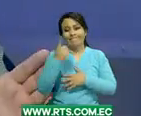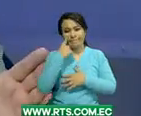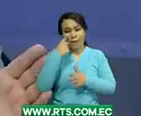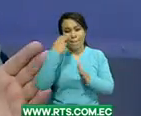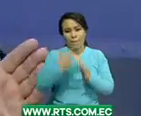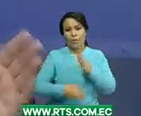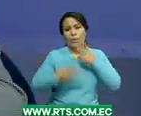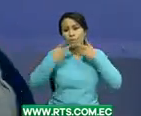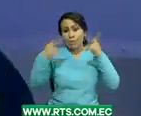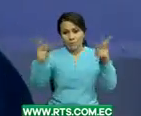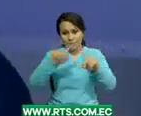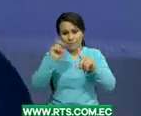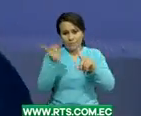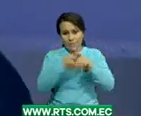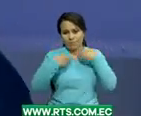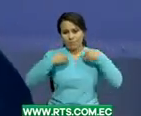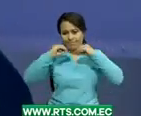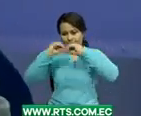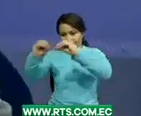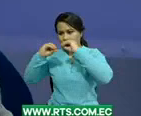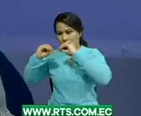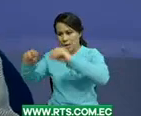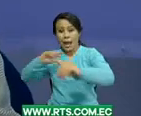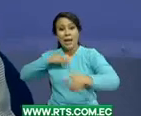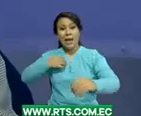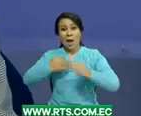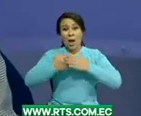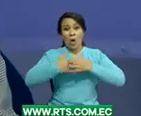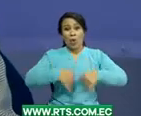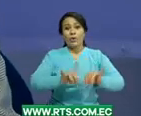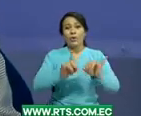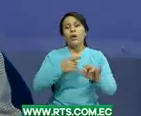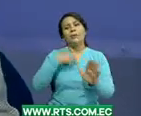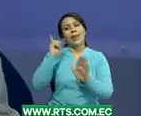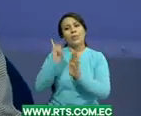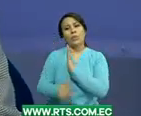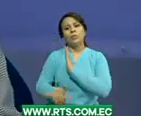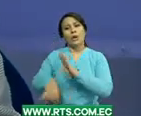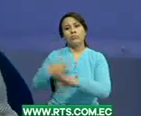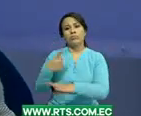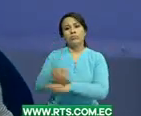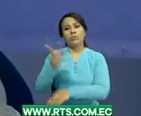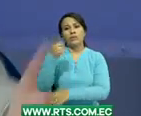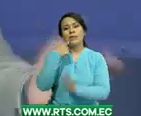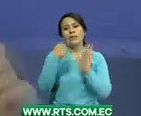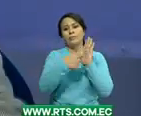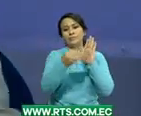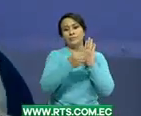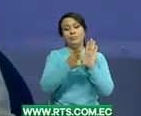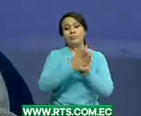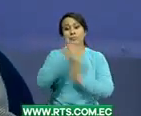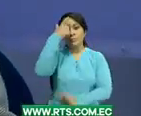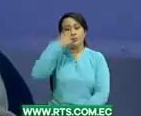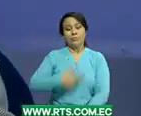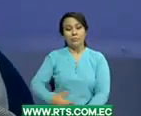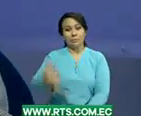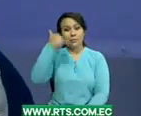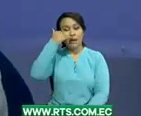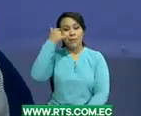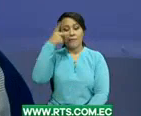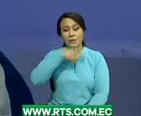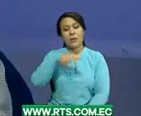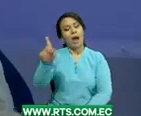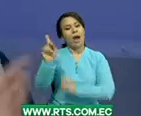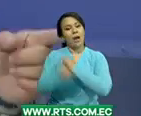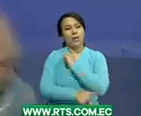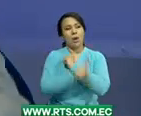con una campaña de concienciación, pero después estaremos siendo los primeros en poner la denuncia penal, de acuerdo a lo que dice el COI. Usted sabe que inclusive puede haber hasta de 1 a 3 años